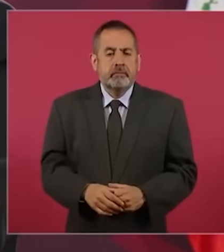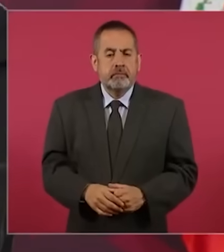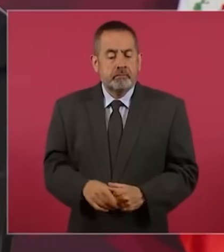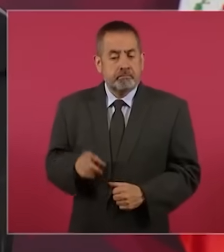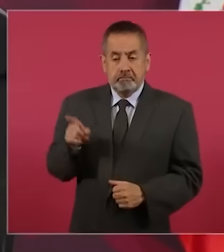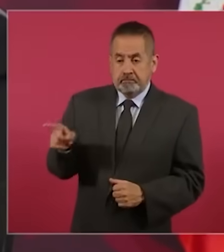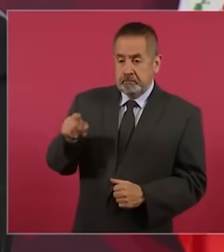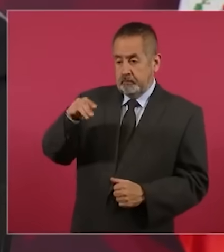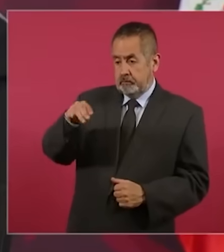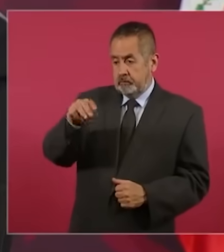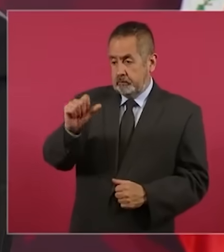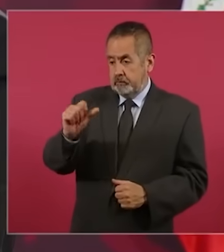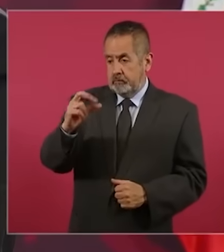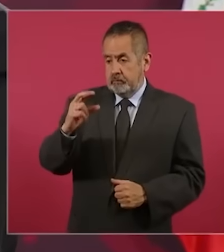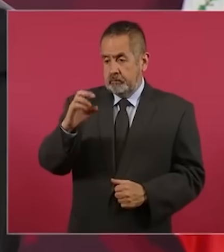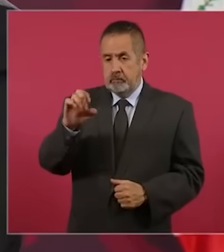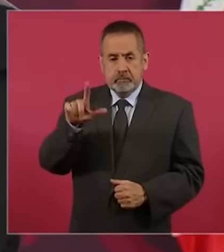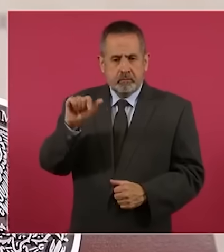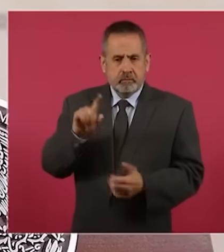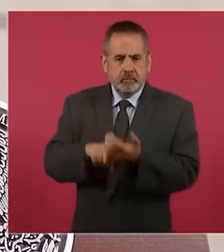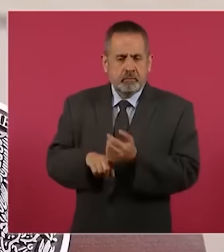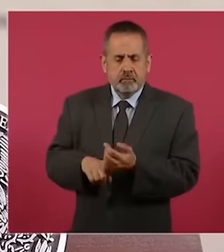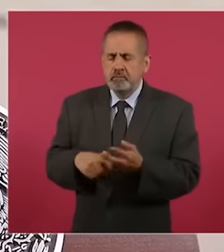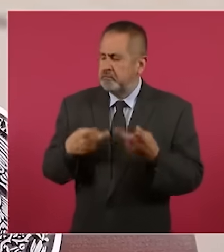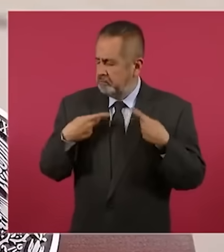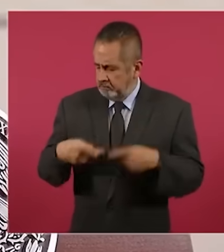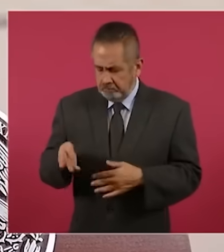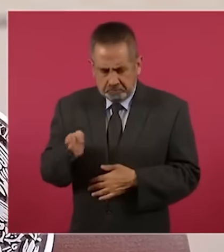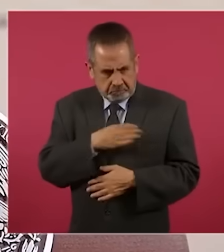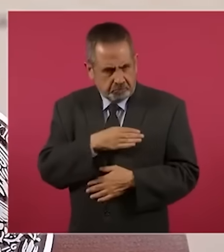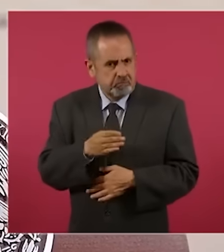Marcelo es una muy buena persona,